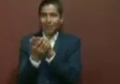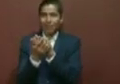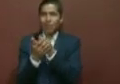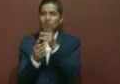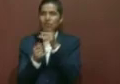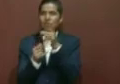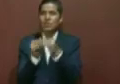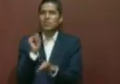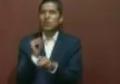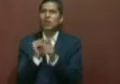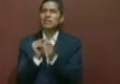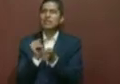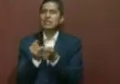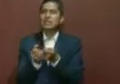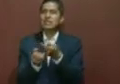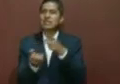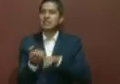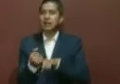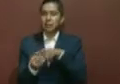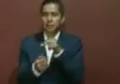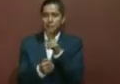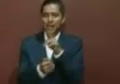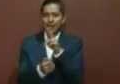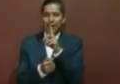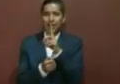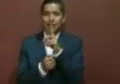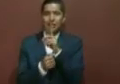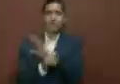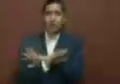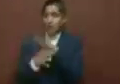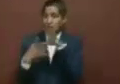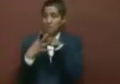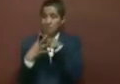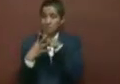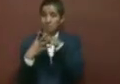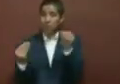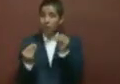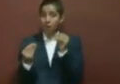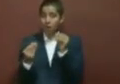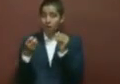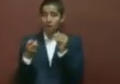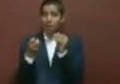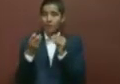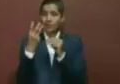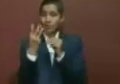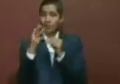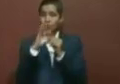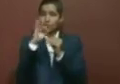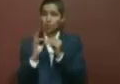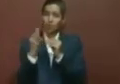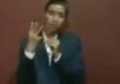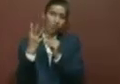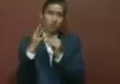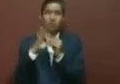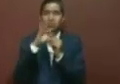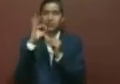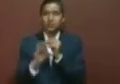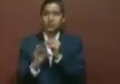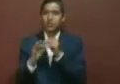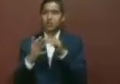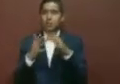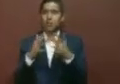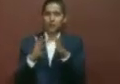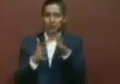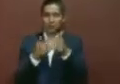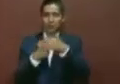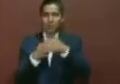mohicanos, o sea, no le dan al PRD por muerto, ya con un porcentaje de 3%, 4% en el último proceso